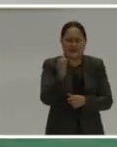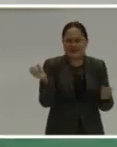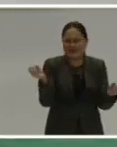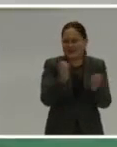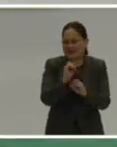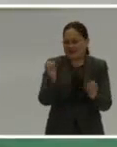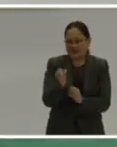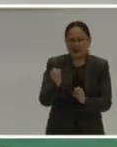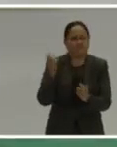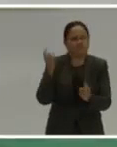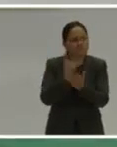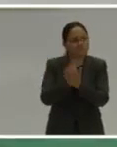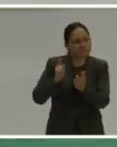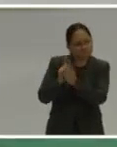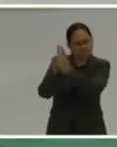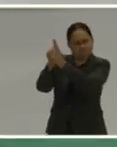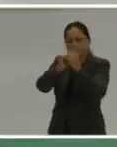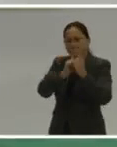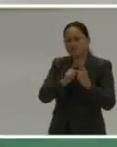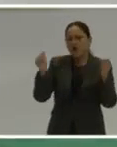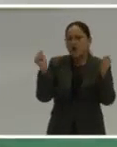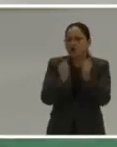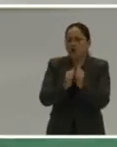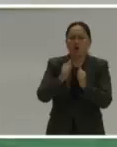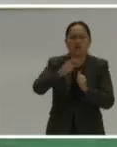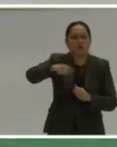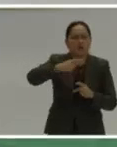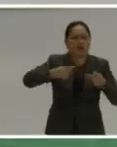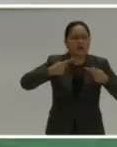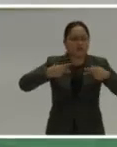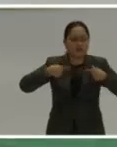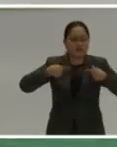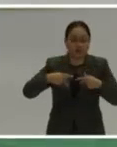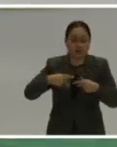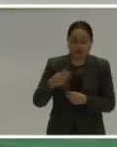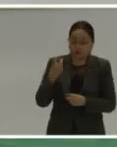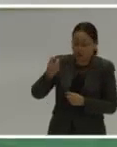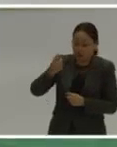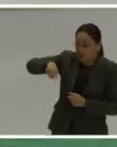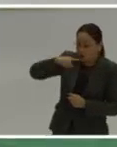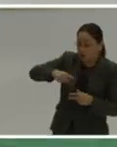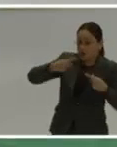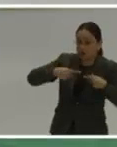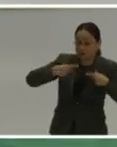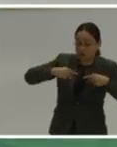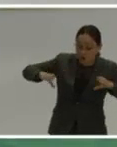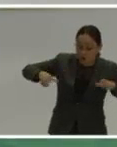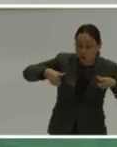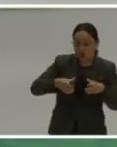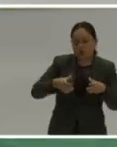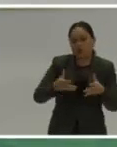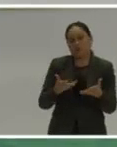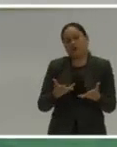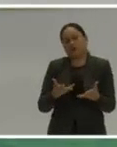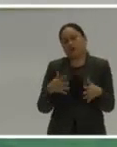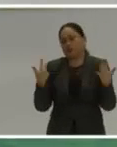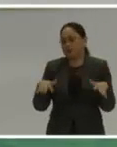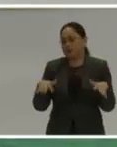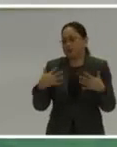con las, ¿no? En la familia, nos hacen pelear en la comunidad, ¿sí? Se corrompe,